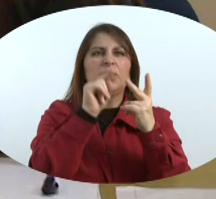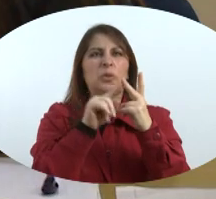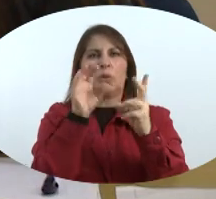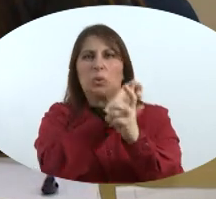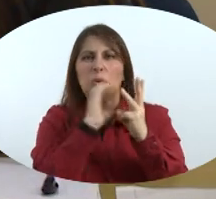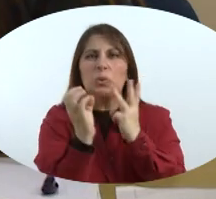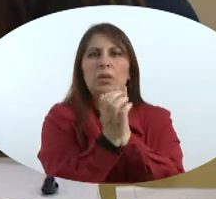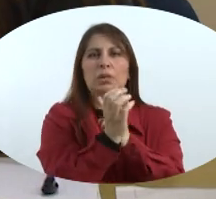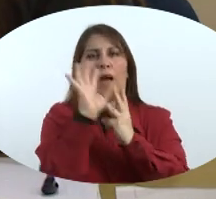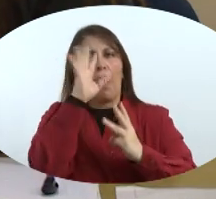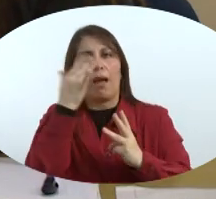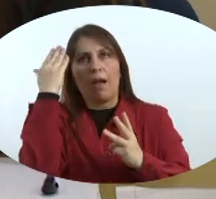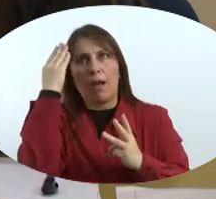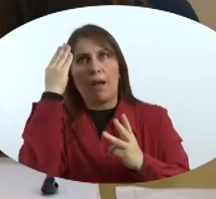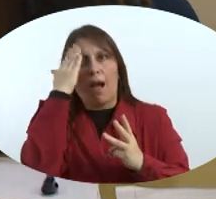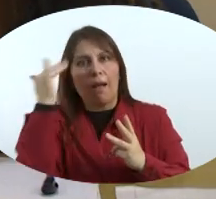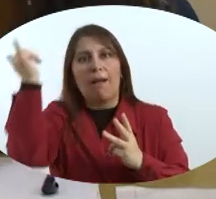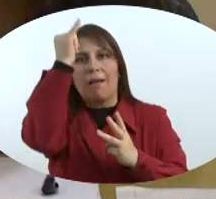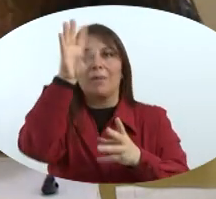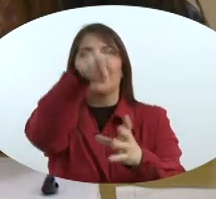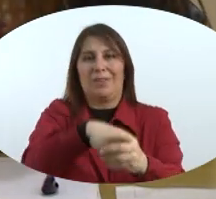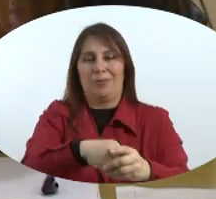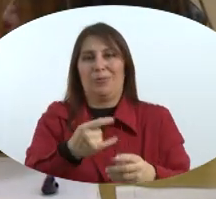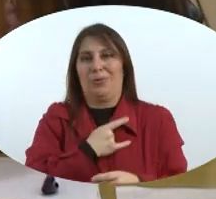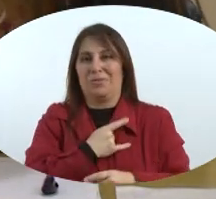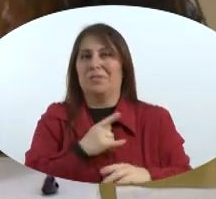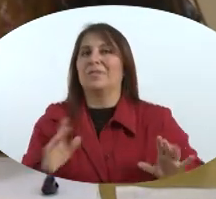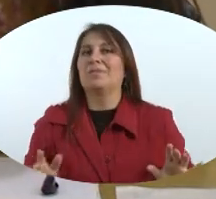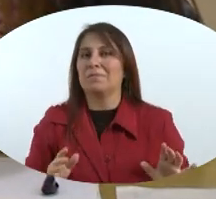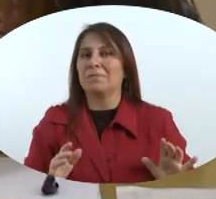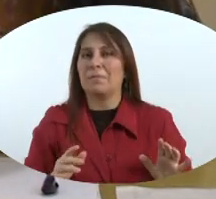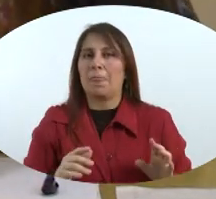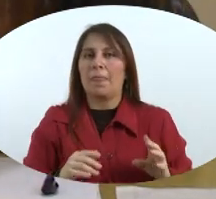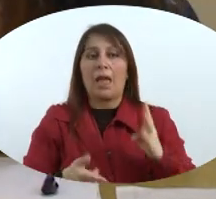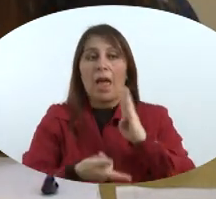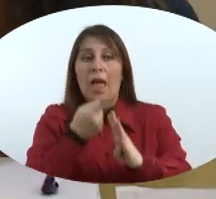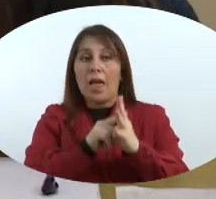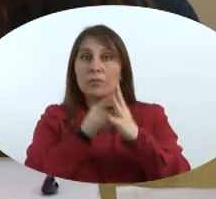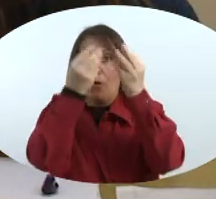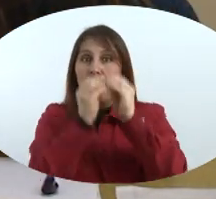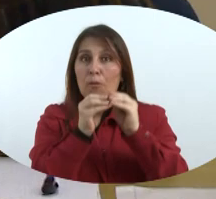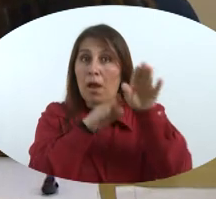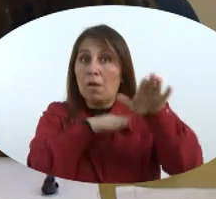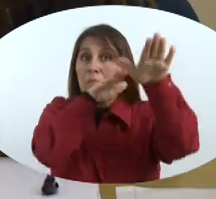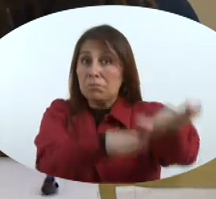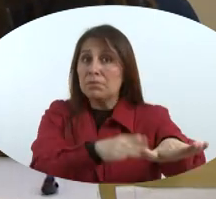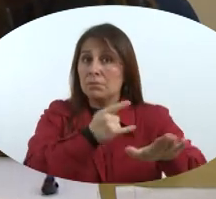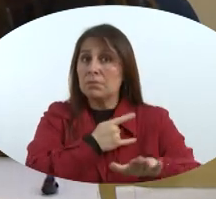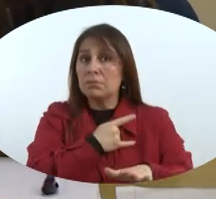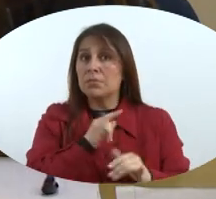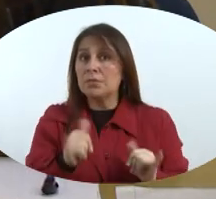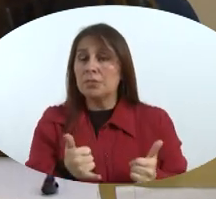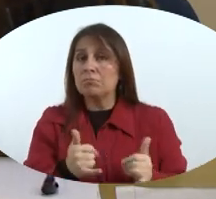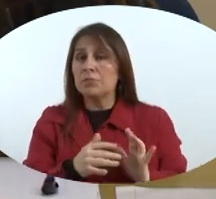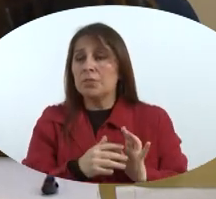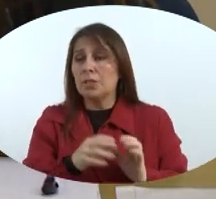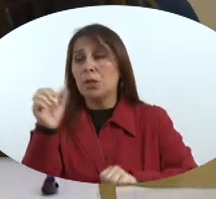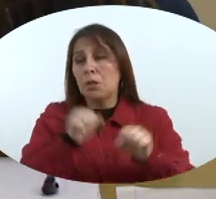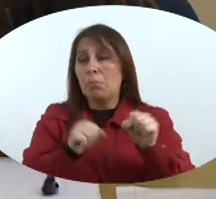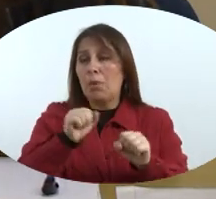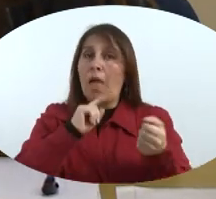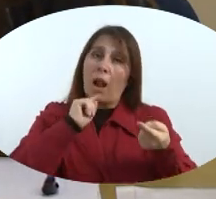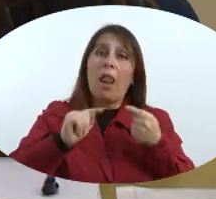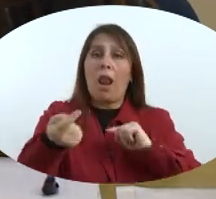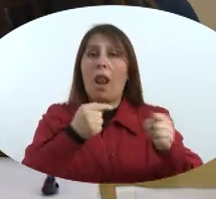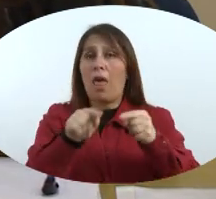académicos que hayan al interior de la universidad y eso en últimas también es una forma de representación de la universidad y eso también podría